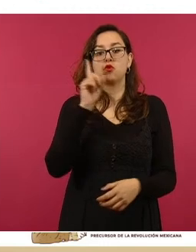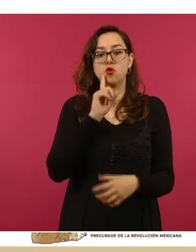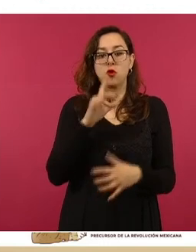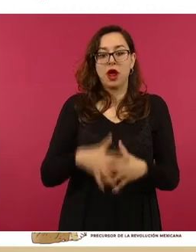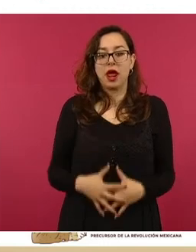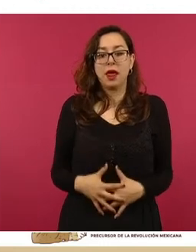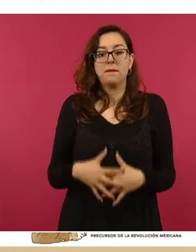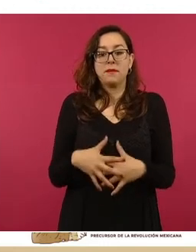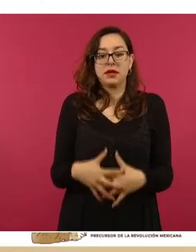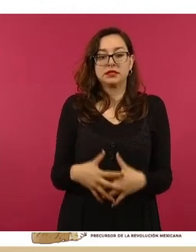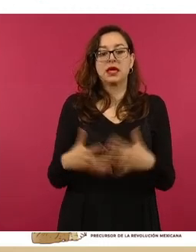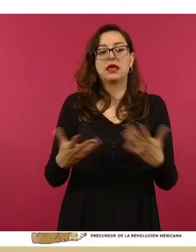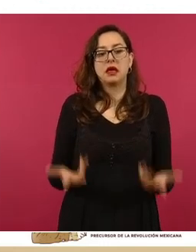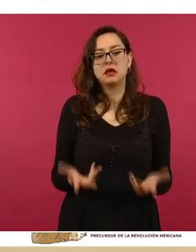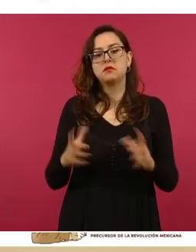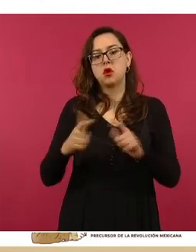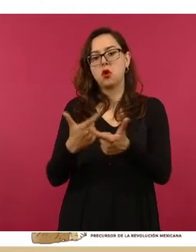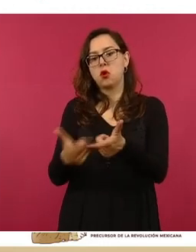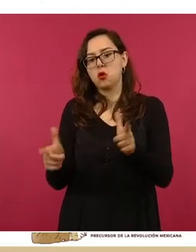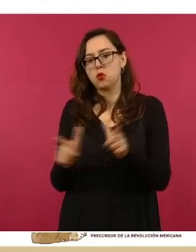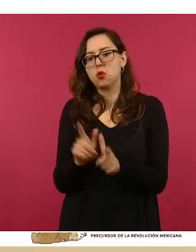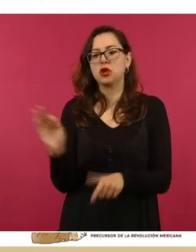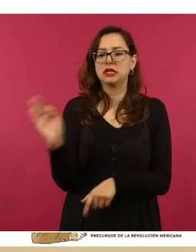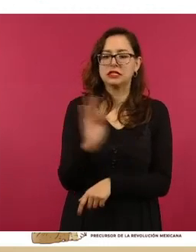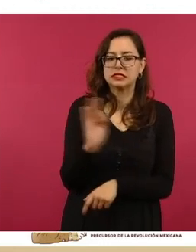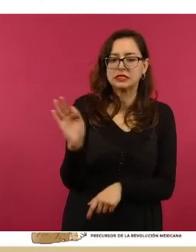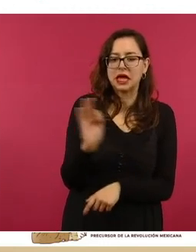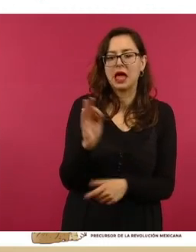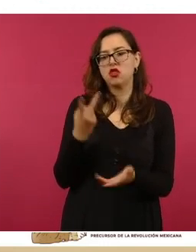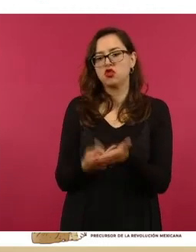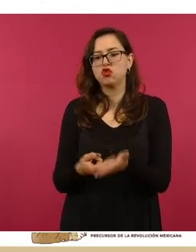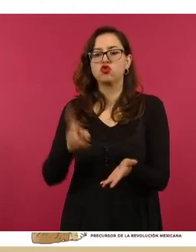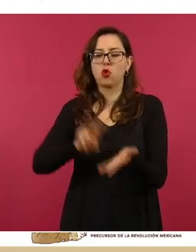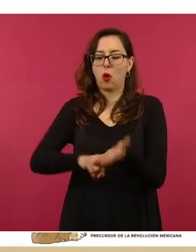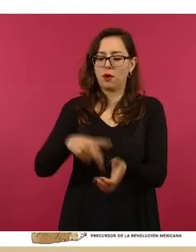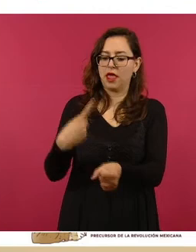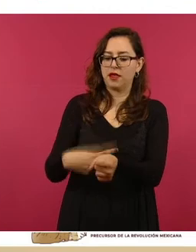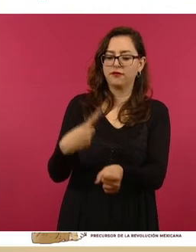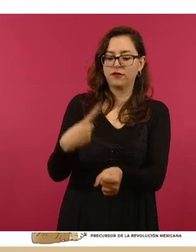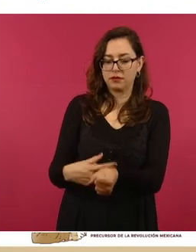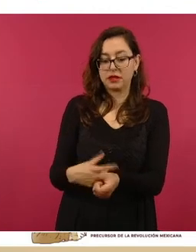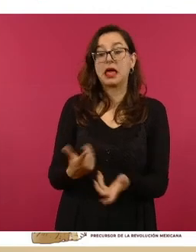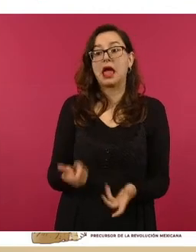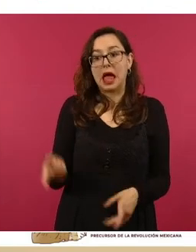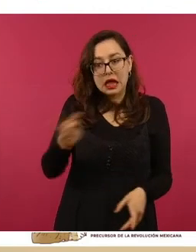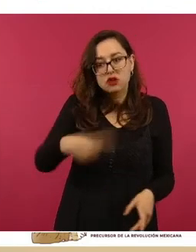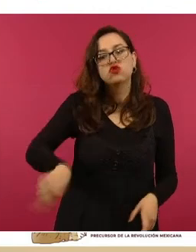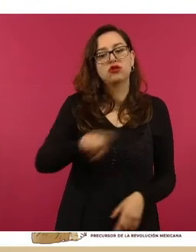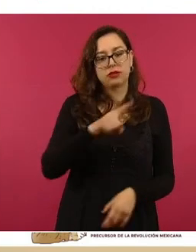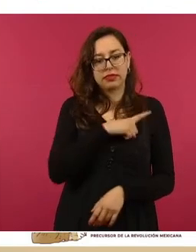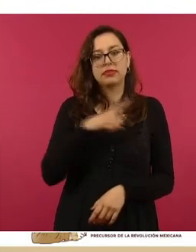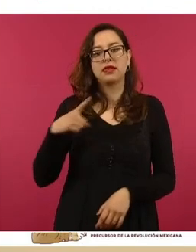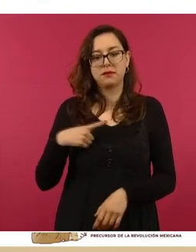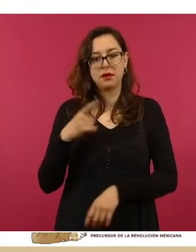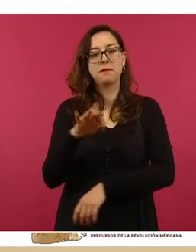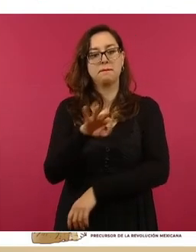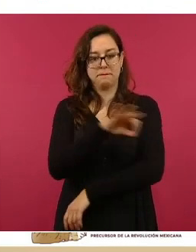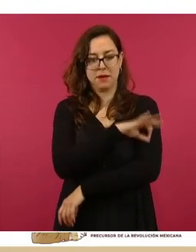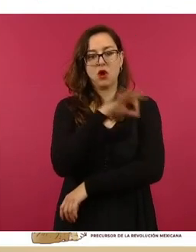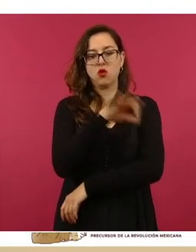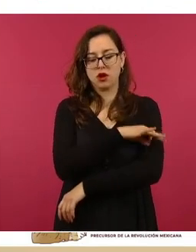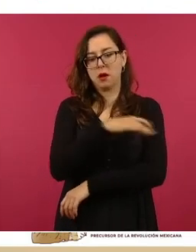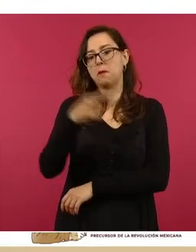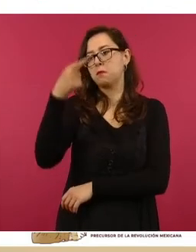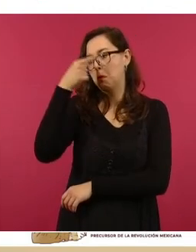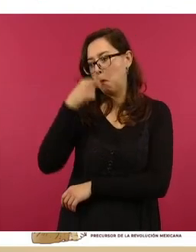de riesgo que especialmente son adultos o niñas y niños que tienen problemas de inmunosupresión o algún tipo de compromiso